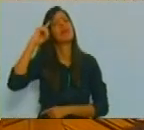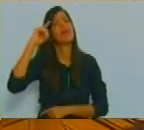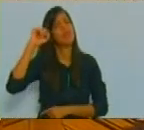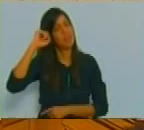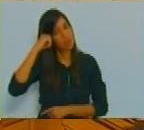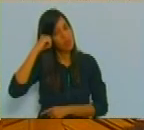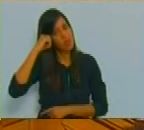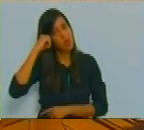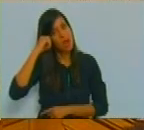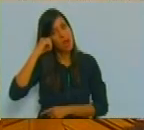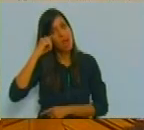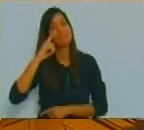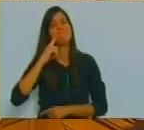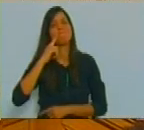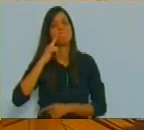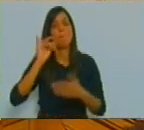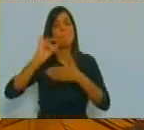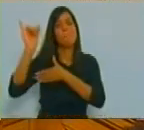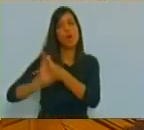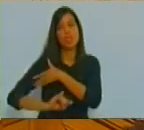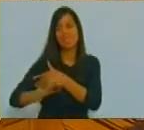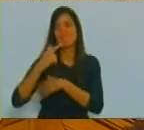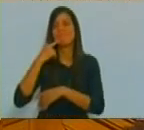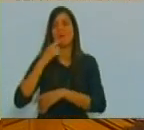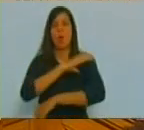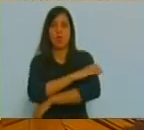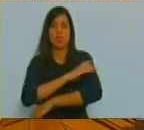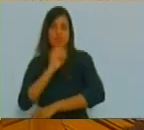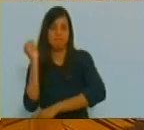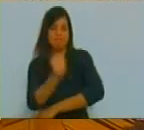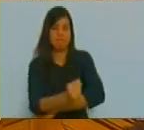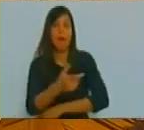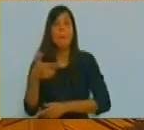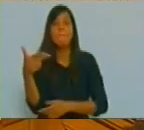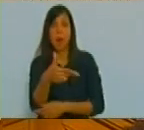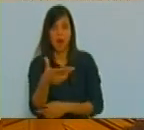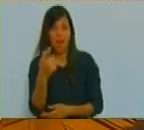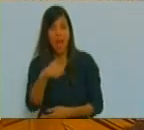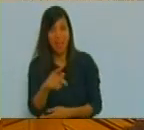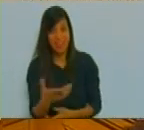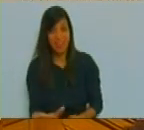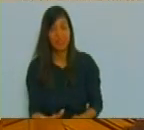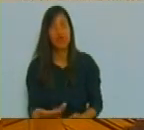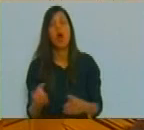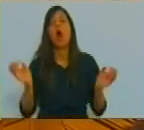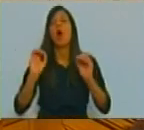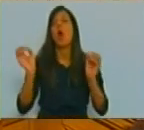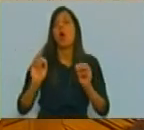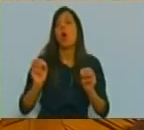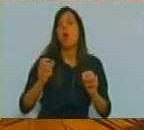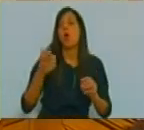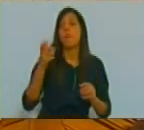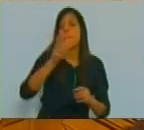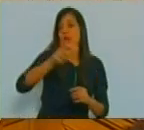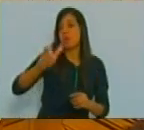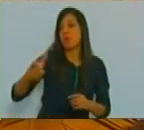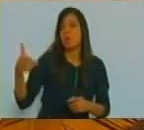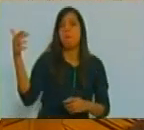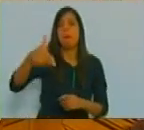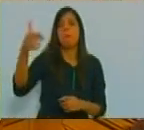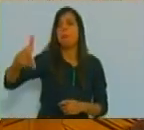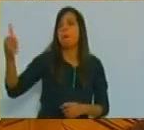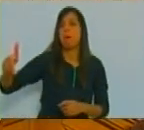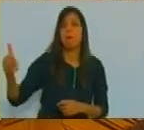asesinato selectivo pero también cuando hasta asesinan a ciudadanos que tienen